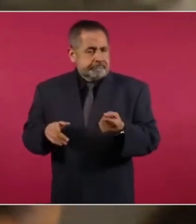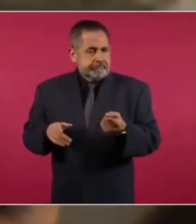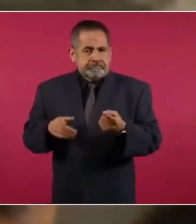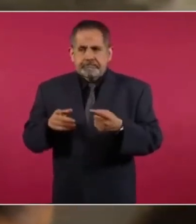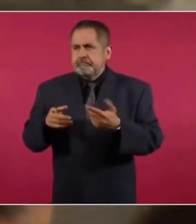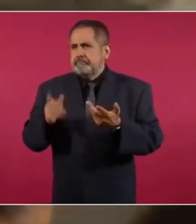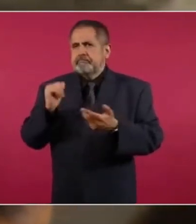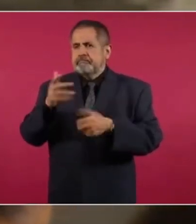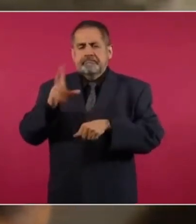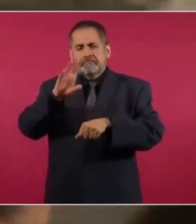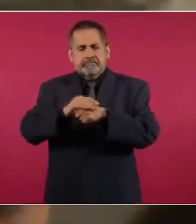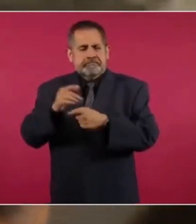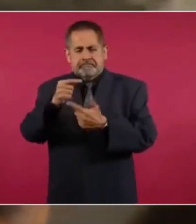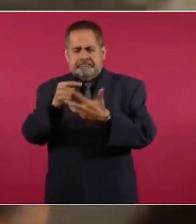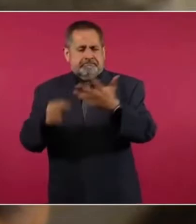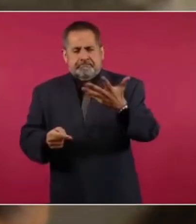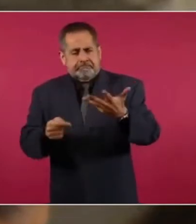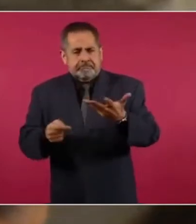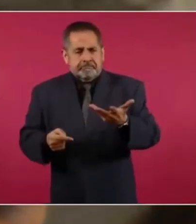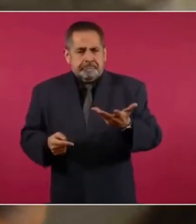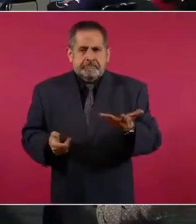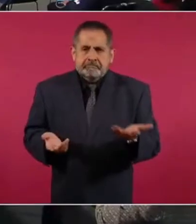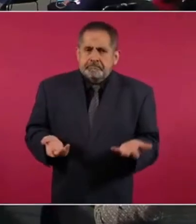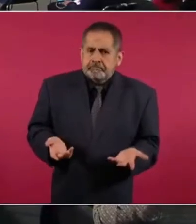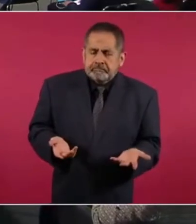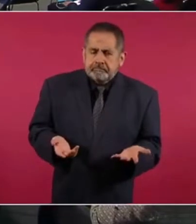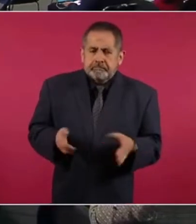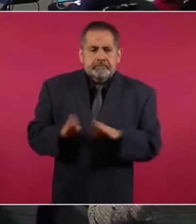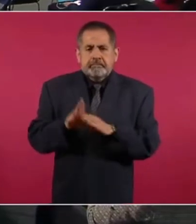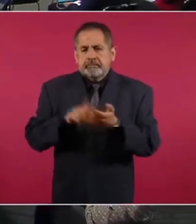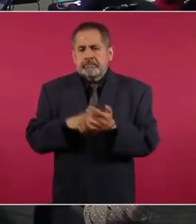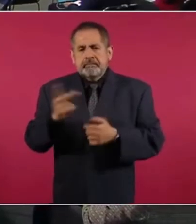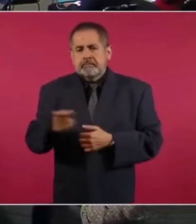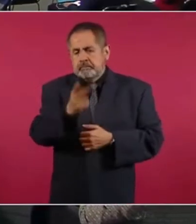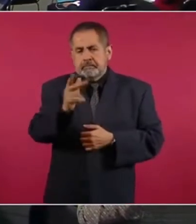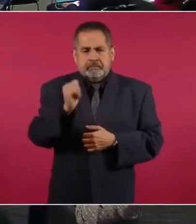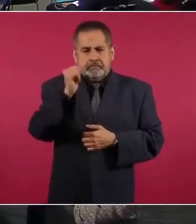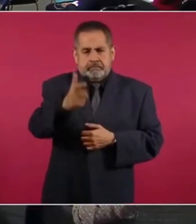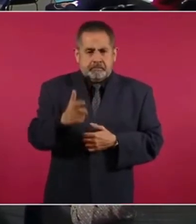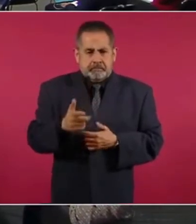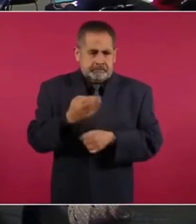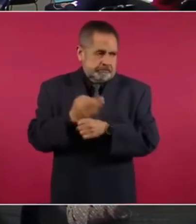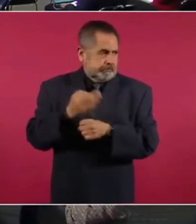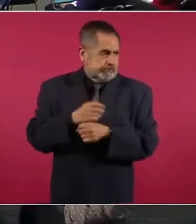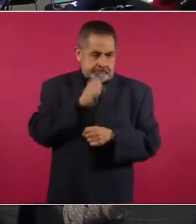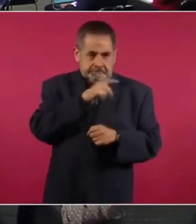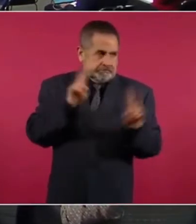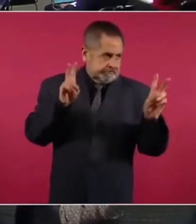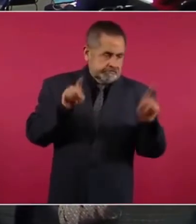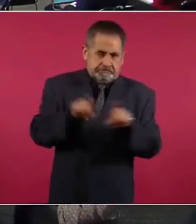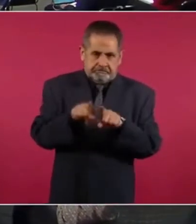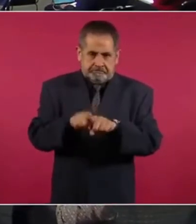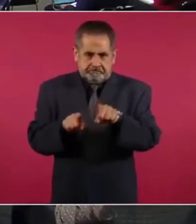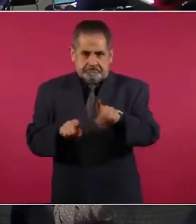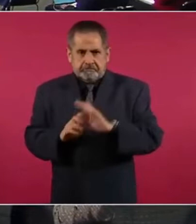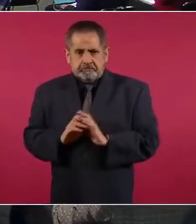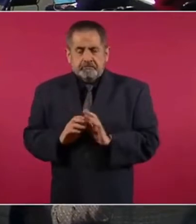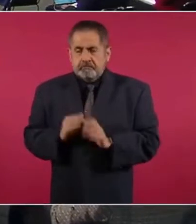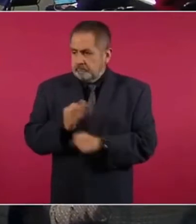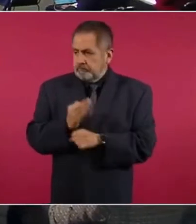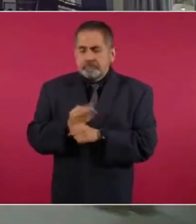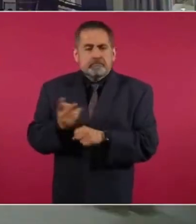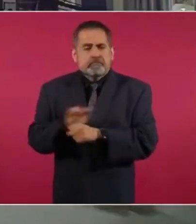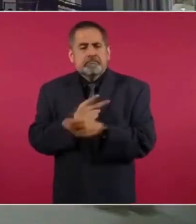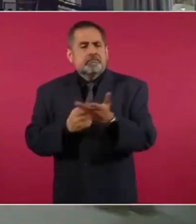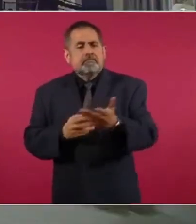permisos ambientales, etcétera. Y pues preguntarles si, aprovechando esta coyuntura de esto que está sucediendo en este